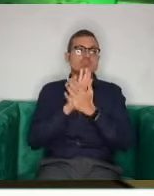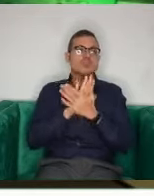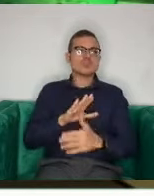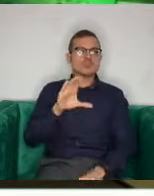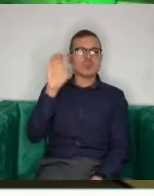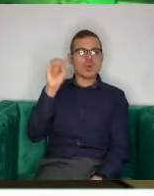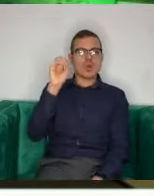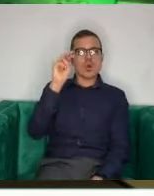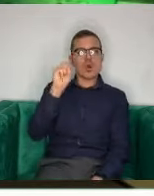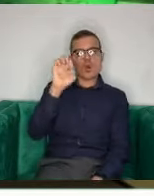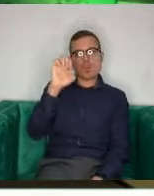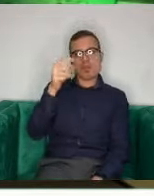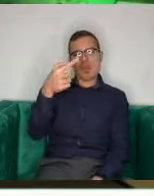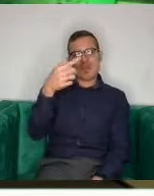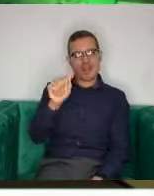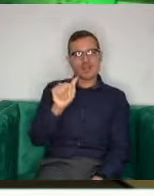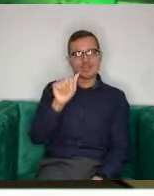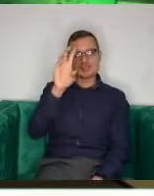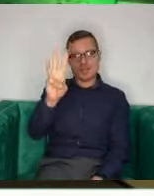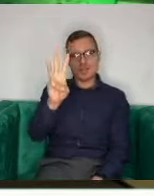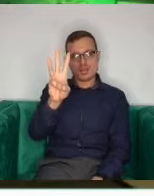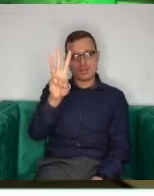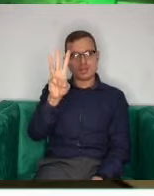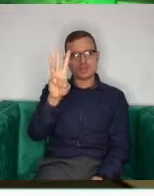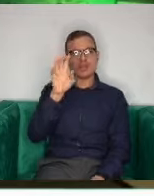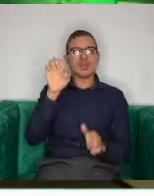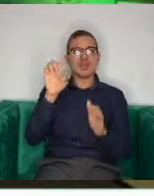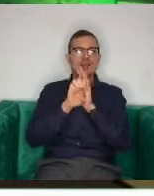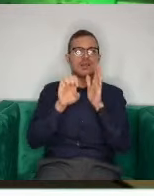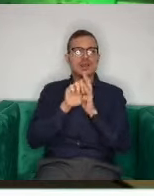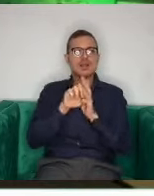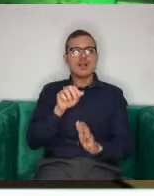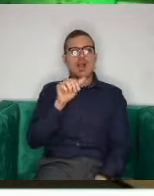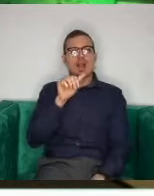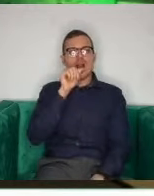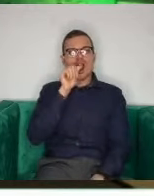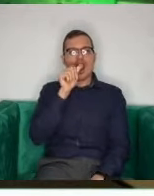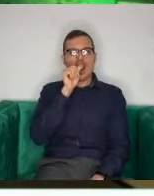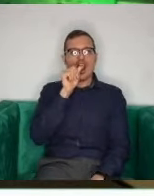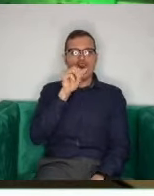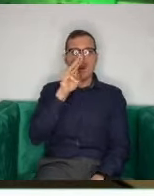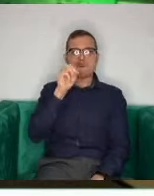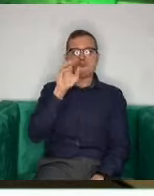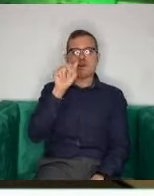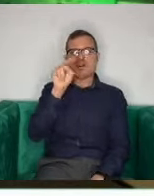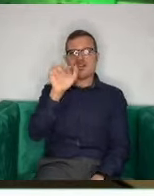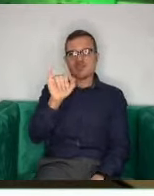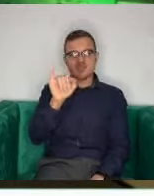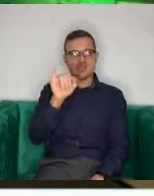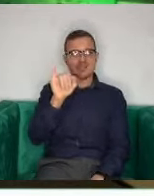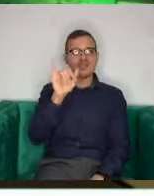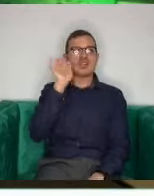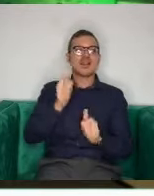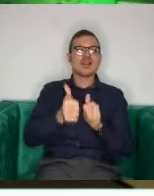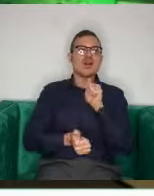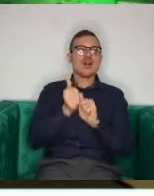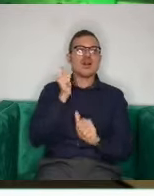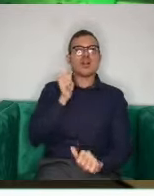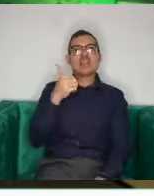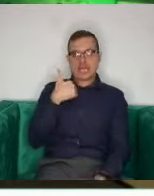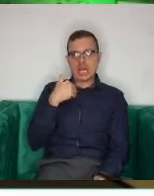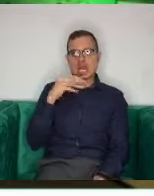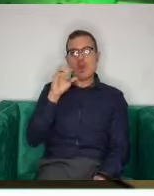lo sabía. El maní tiene más omega 6 que omega 3. El omega 3 es antiinflamatorio, el omega 6 es